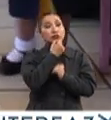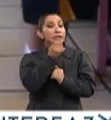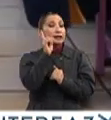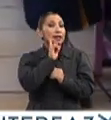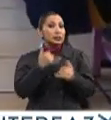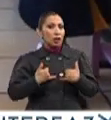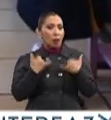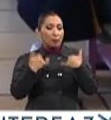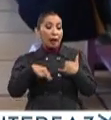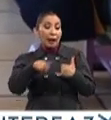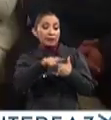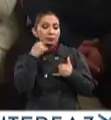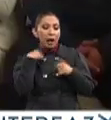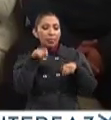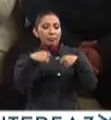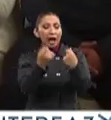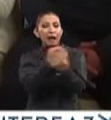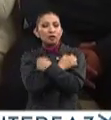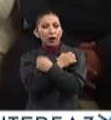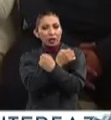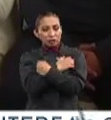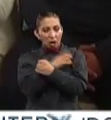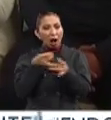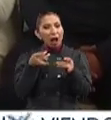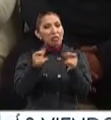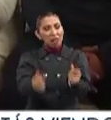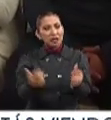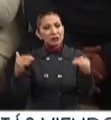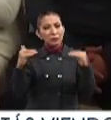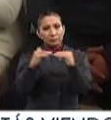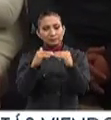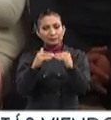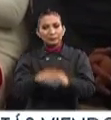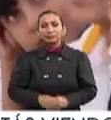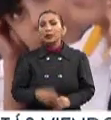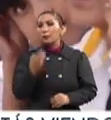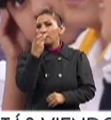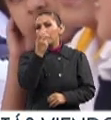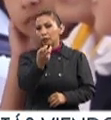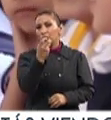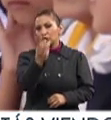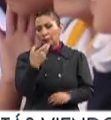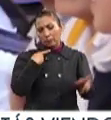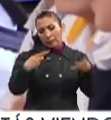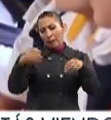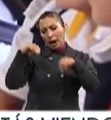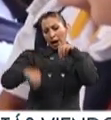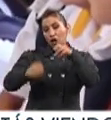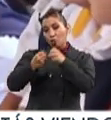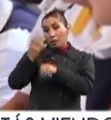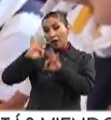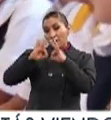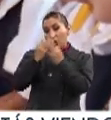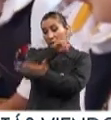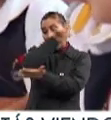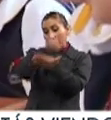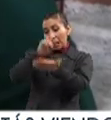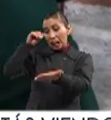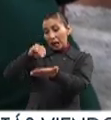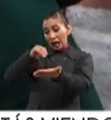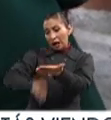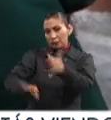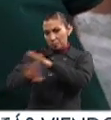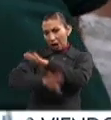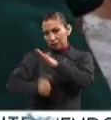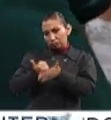niños y jóvenes para acceder a una educación con calidad y equidad. Para ello, se prepara un nuevo andamiaje jurídico que siente